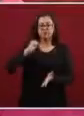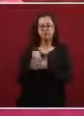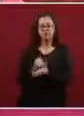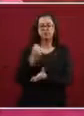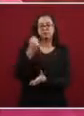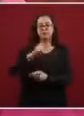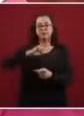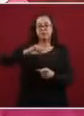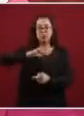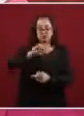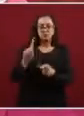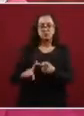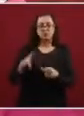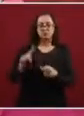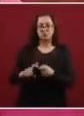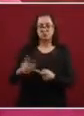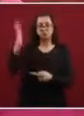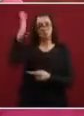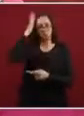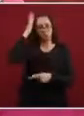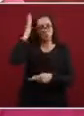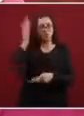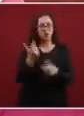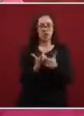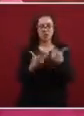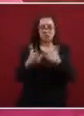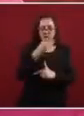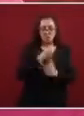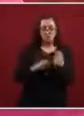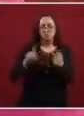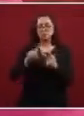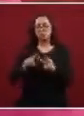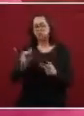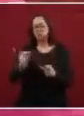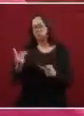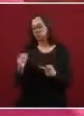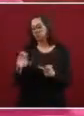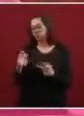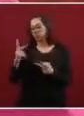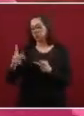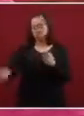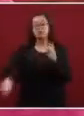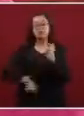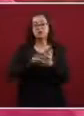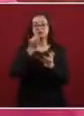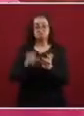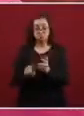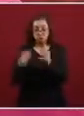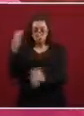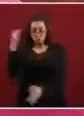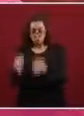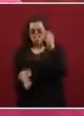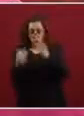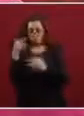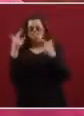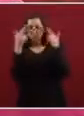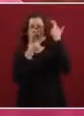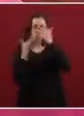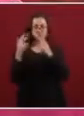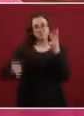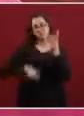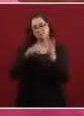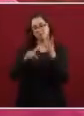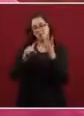de la titular de Economía, el titular de la Secretaría de Hacienda, pasa a Consejería Jurídica y finalmente se publica en